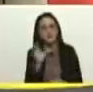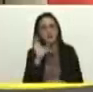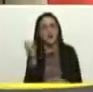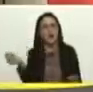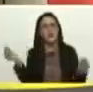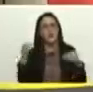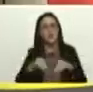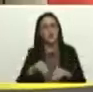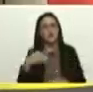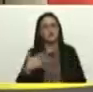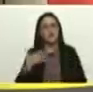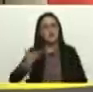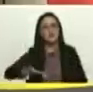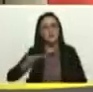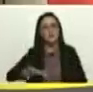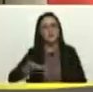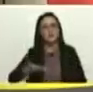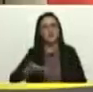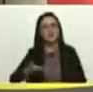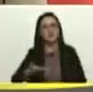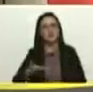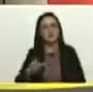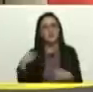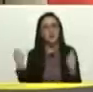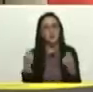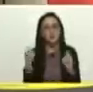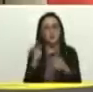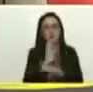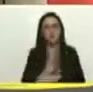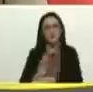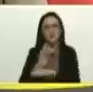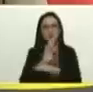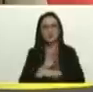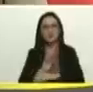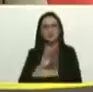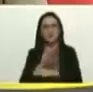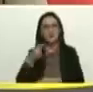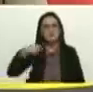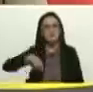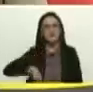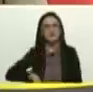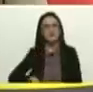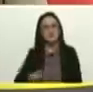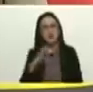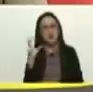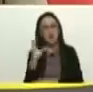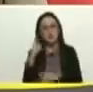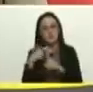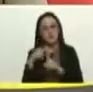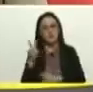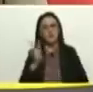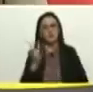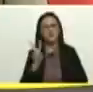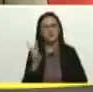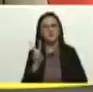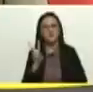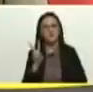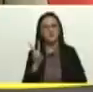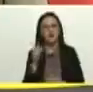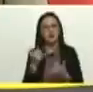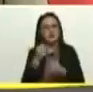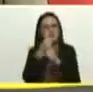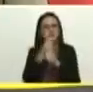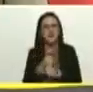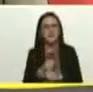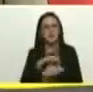acuerdo, tremendo acuerdo de promoción y protección de inversiones entre Colombia y Venezuela. Aquí los